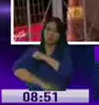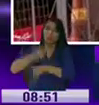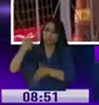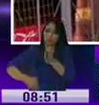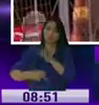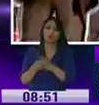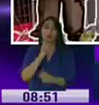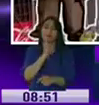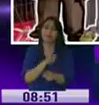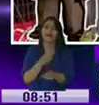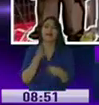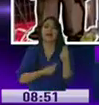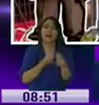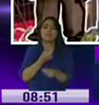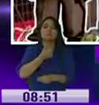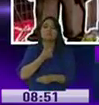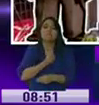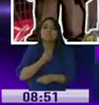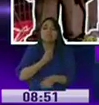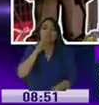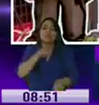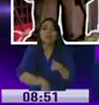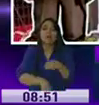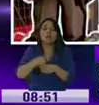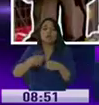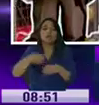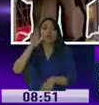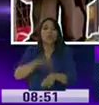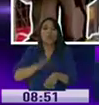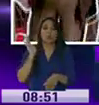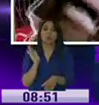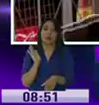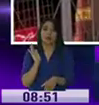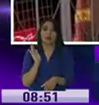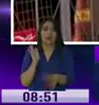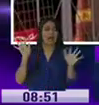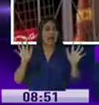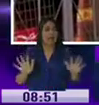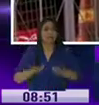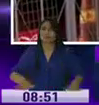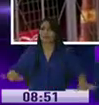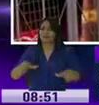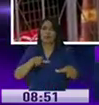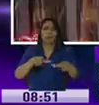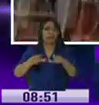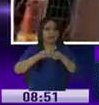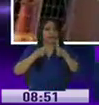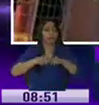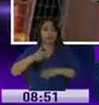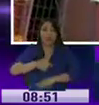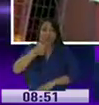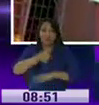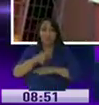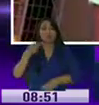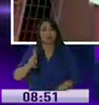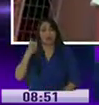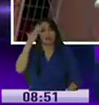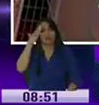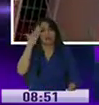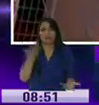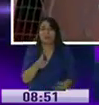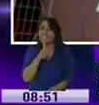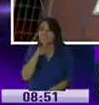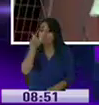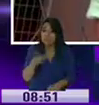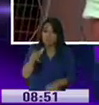nosotros, vuelvo y digo, somos gestores de los daños de la ciudad, porque de esto se replica un montón de lados. La autoridad también tiene que buscar quiénes son los